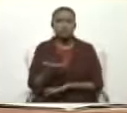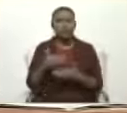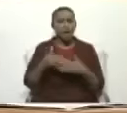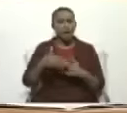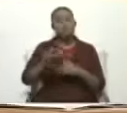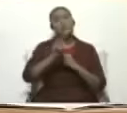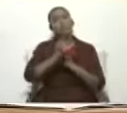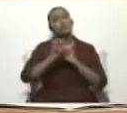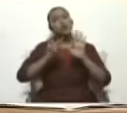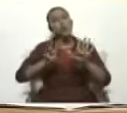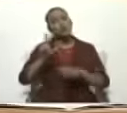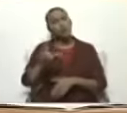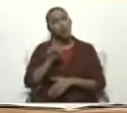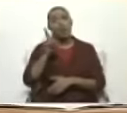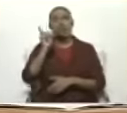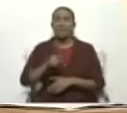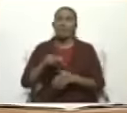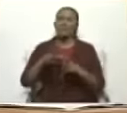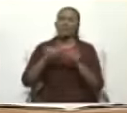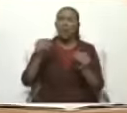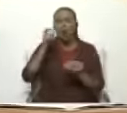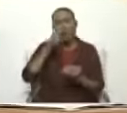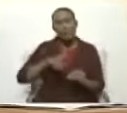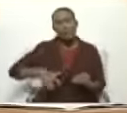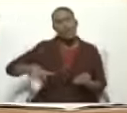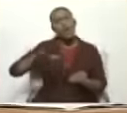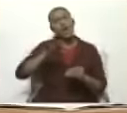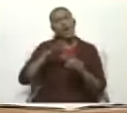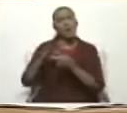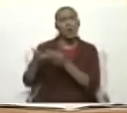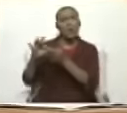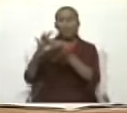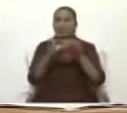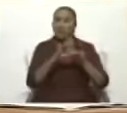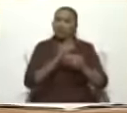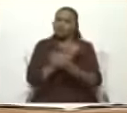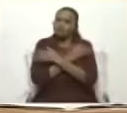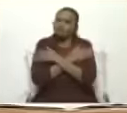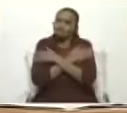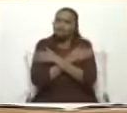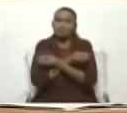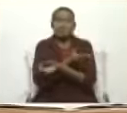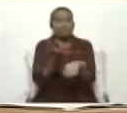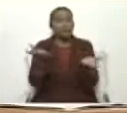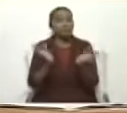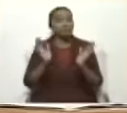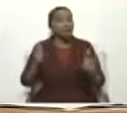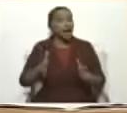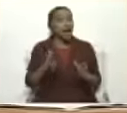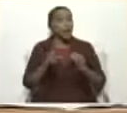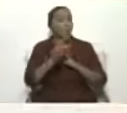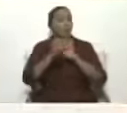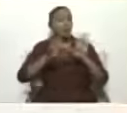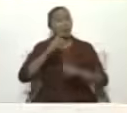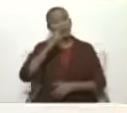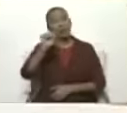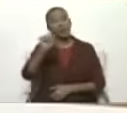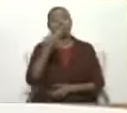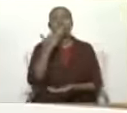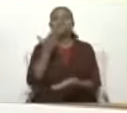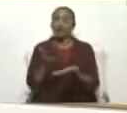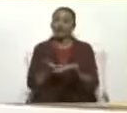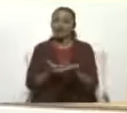encima de cualquier cosa. La hermandad, y que nos demos un abrazo así grande. Bueno, y ganó Nicolás, pues, 28. Gracias, Lefran.